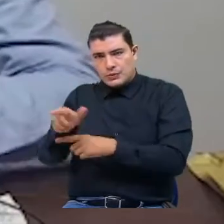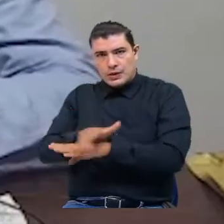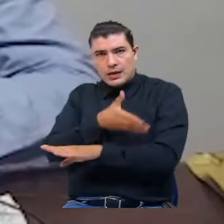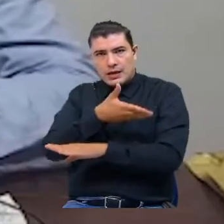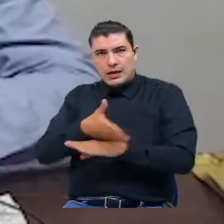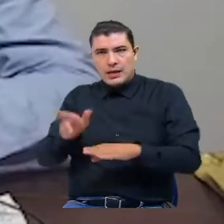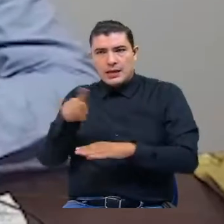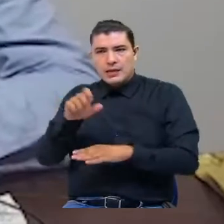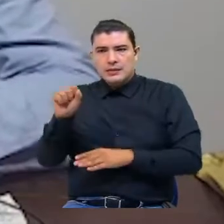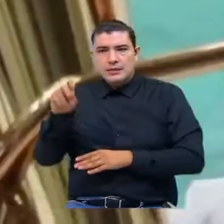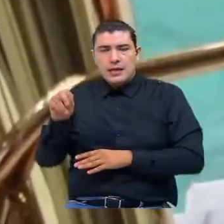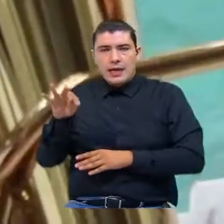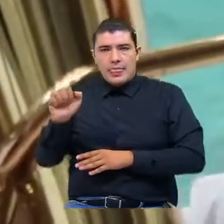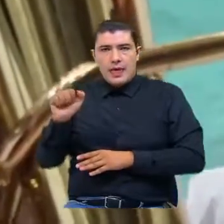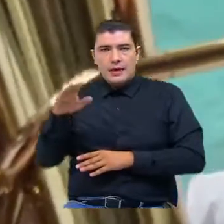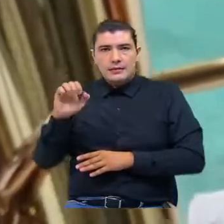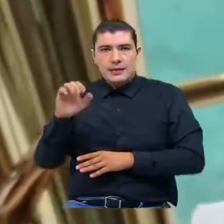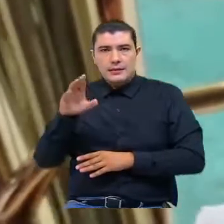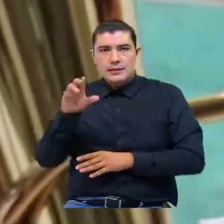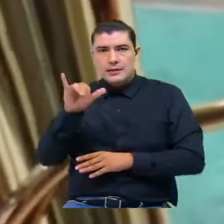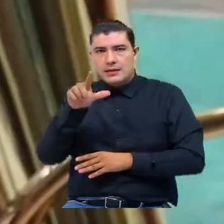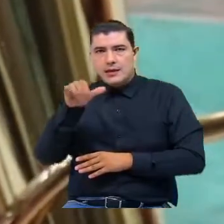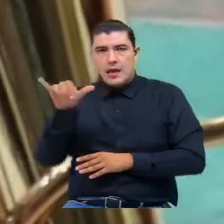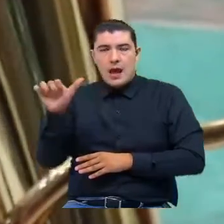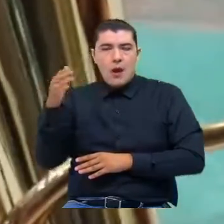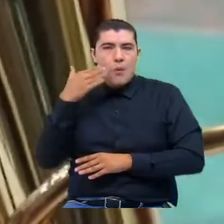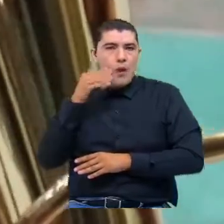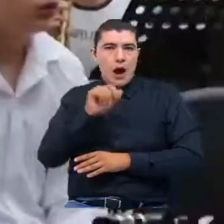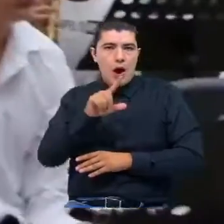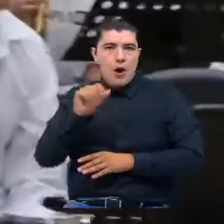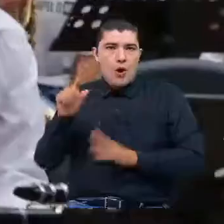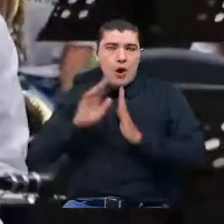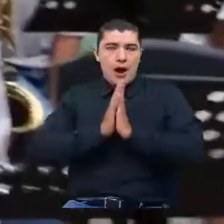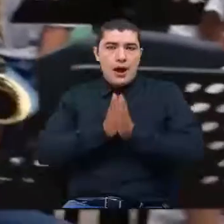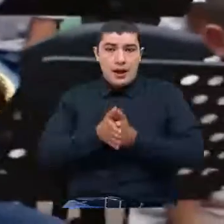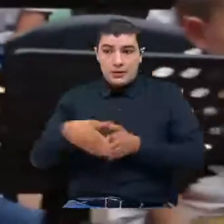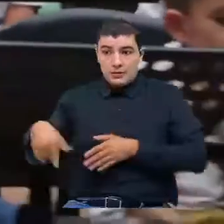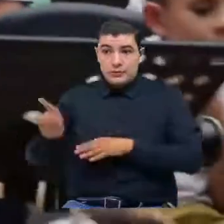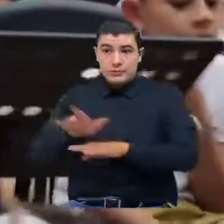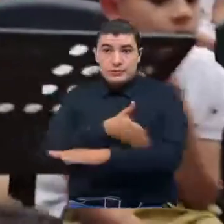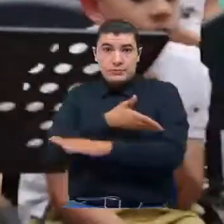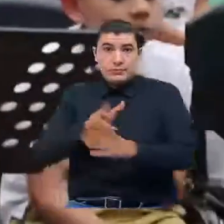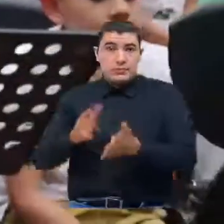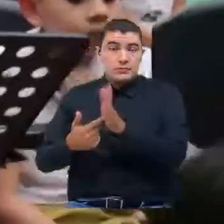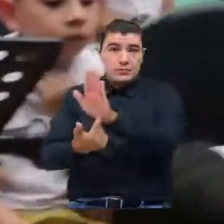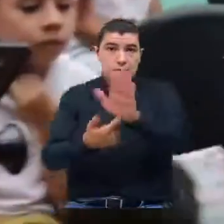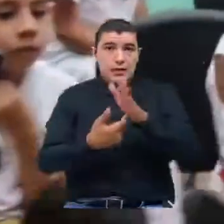de Santa Cecilia este 11 de diciembre. En el concierto se realizará la presentación